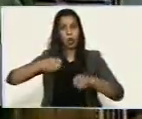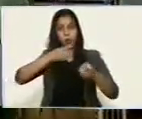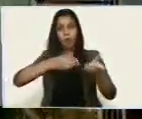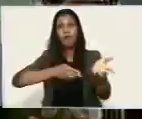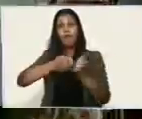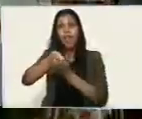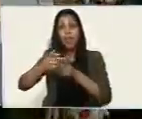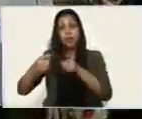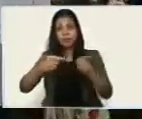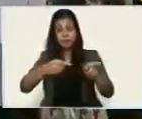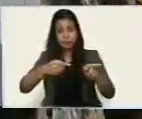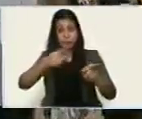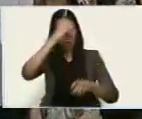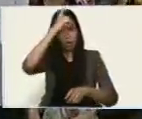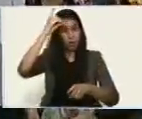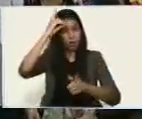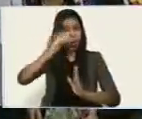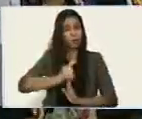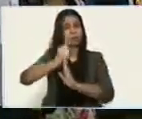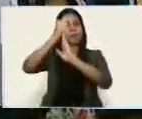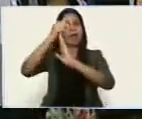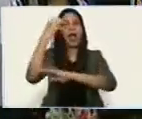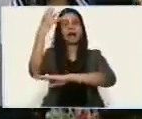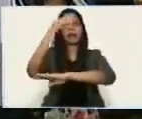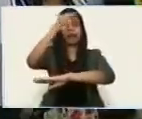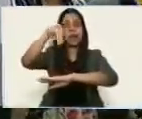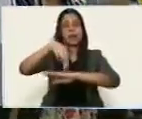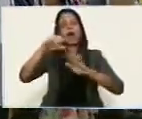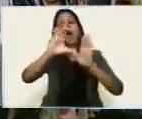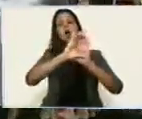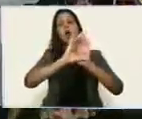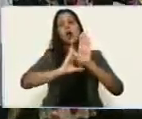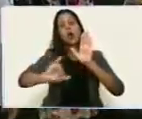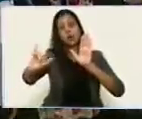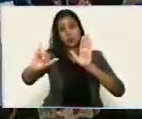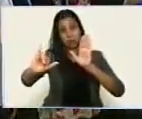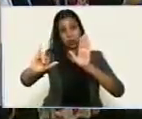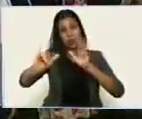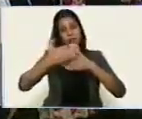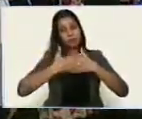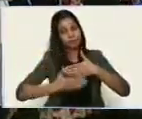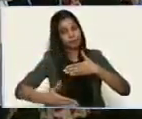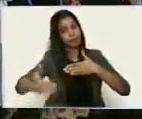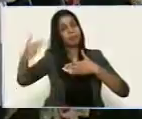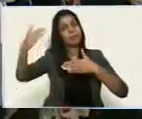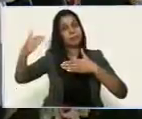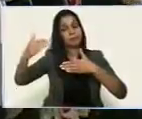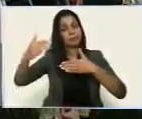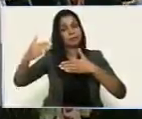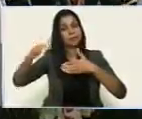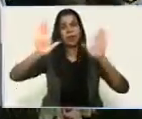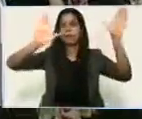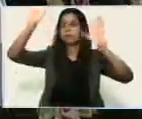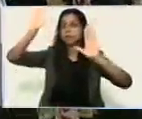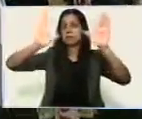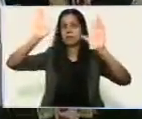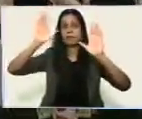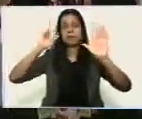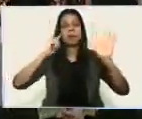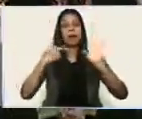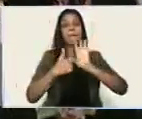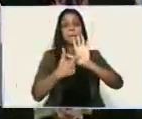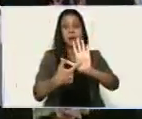quien rija los destinos de la Asamblea Nacional Constituyente en lo sucesivo con la señal de costumbre.